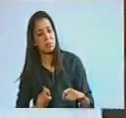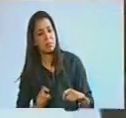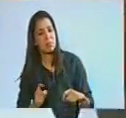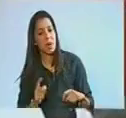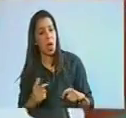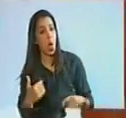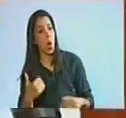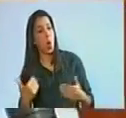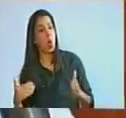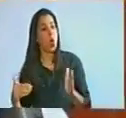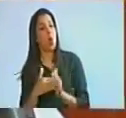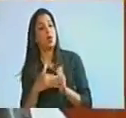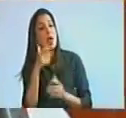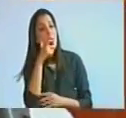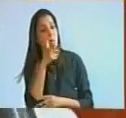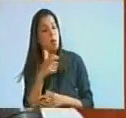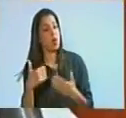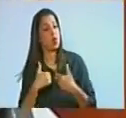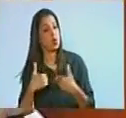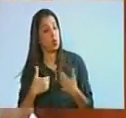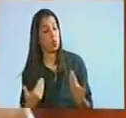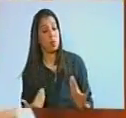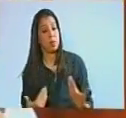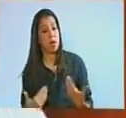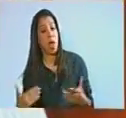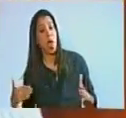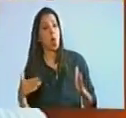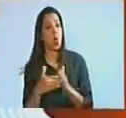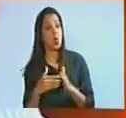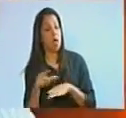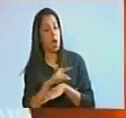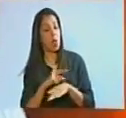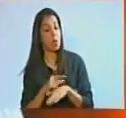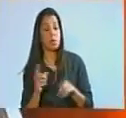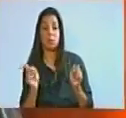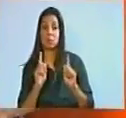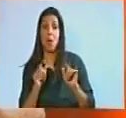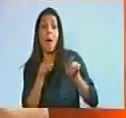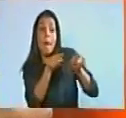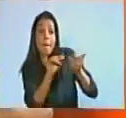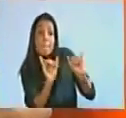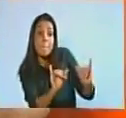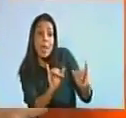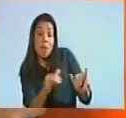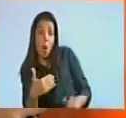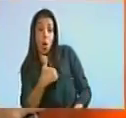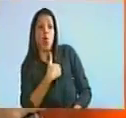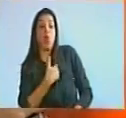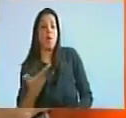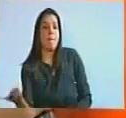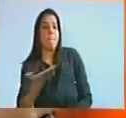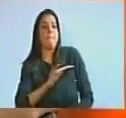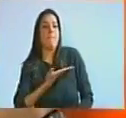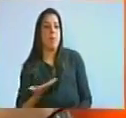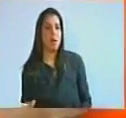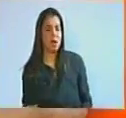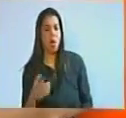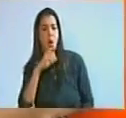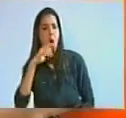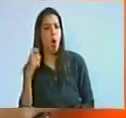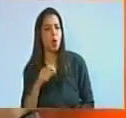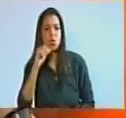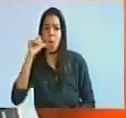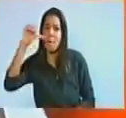el pueblo venezolano, no es contra el gobierno, es contra ti, es contra todos. O sea, el odio no lleva a